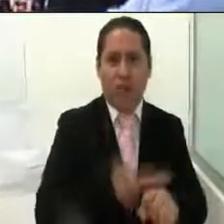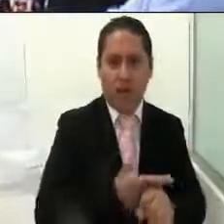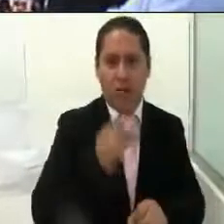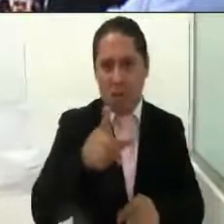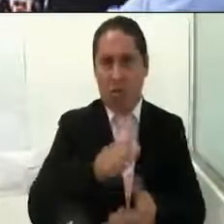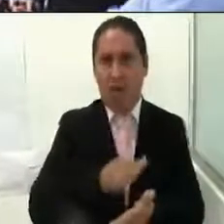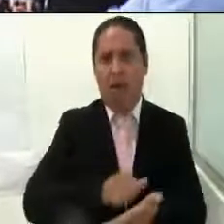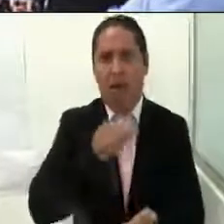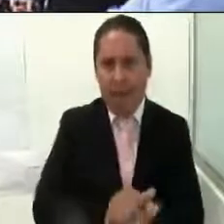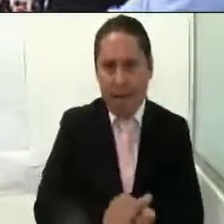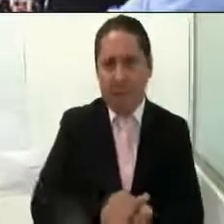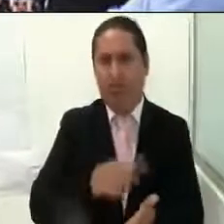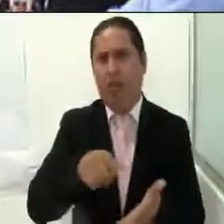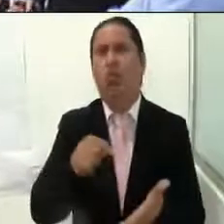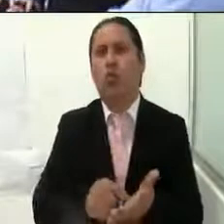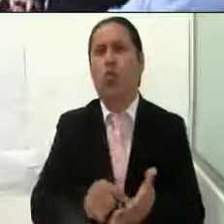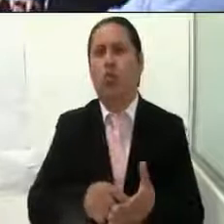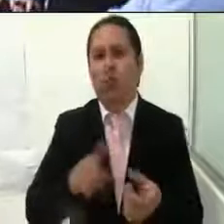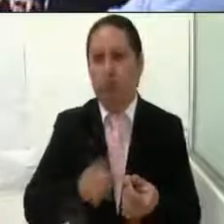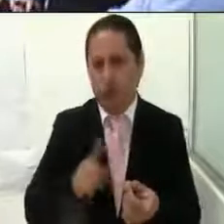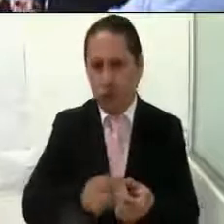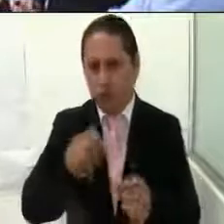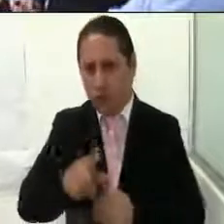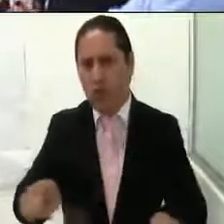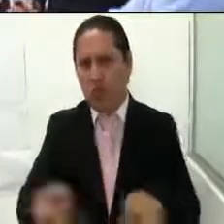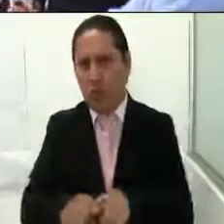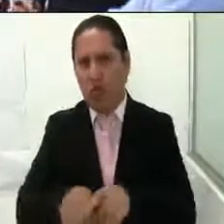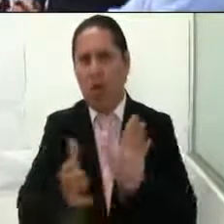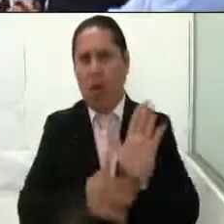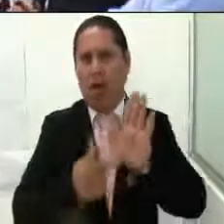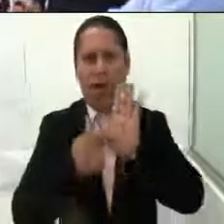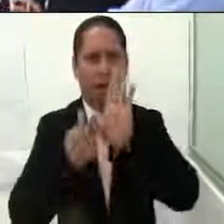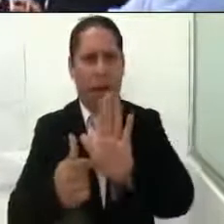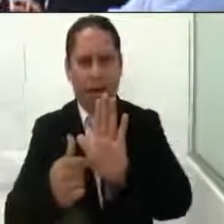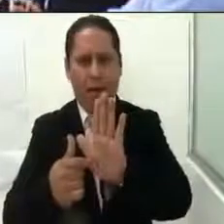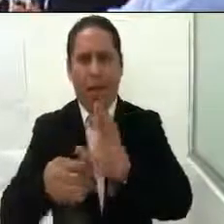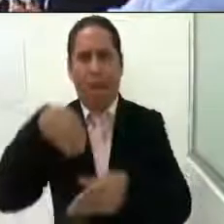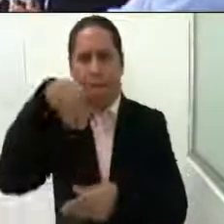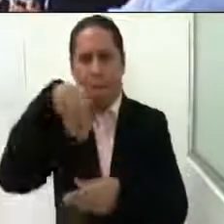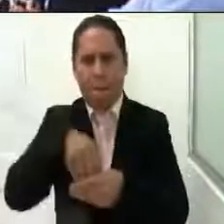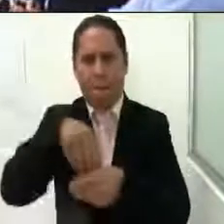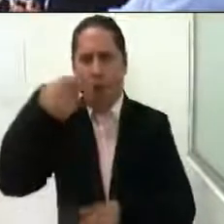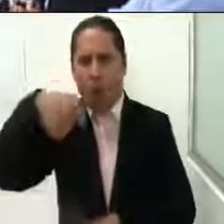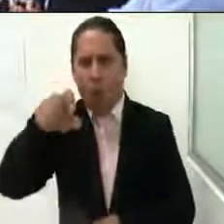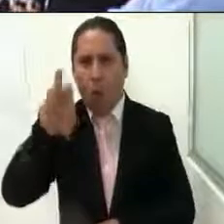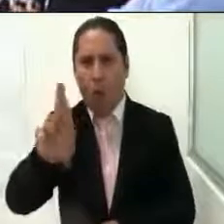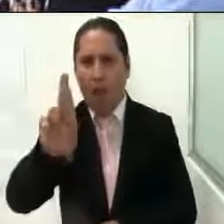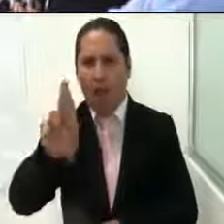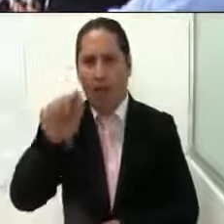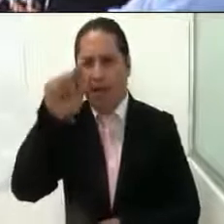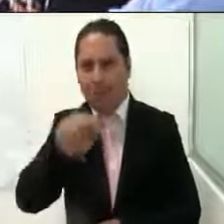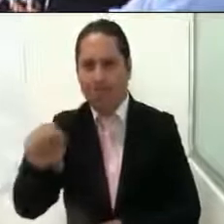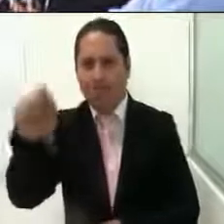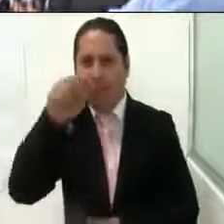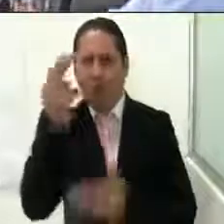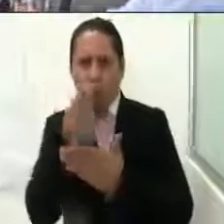cual pertenece el documento así también la inclusión de un código qr que garantiza la integridad de